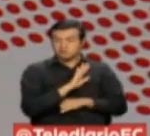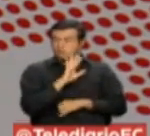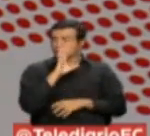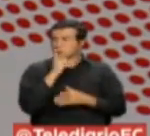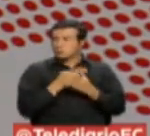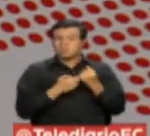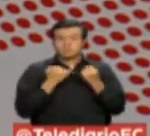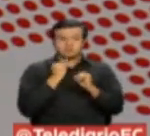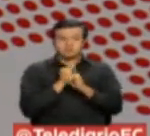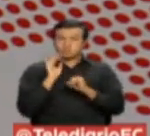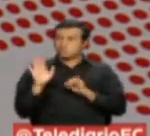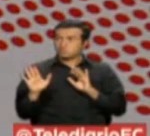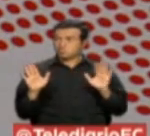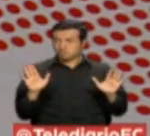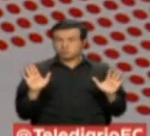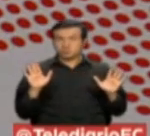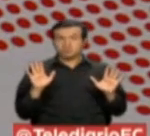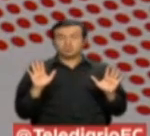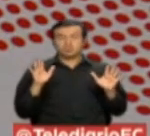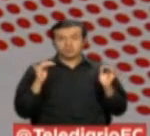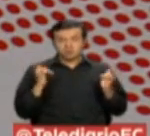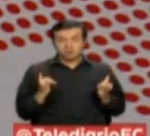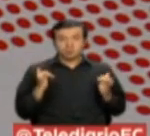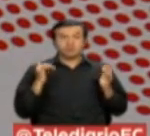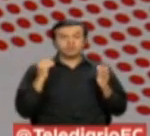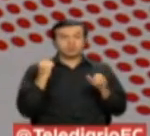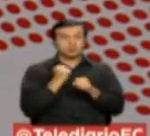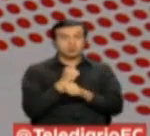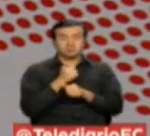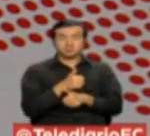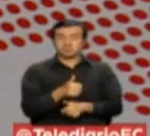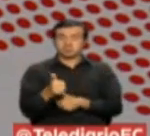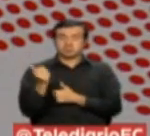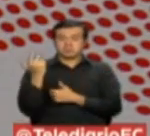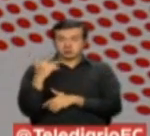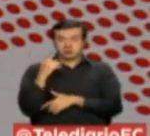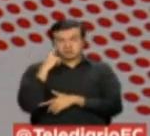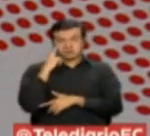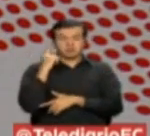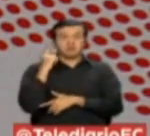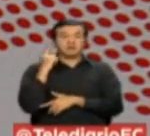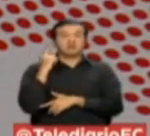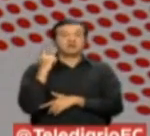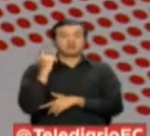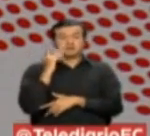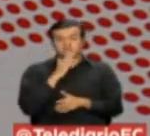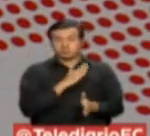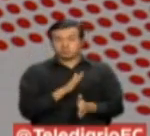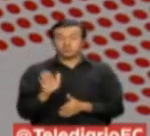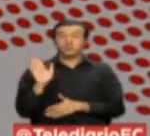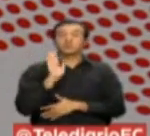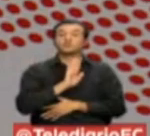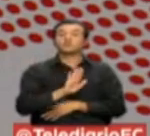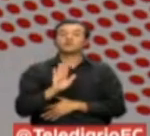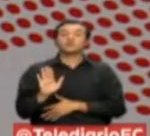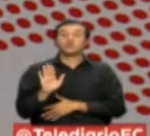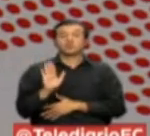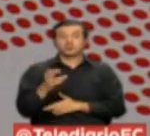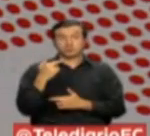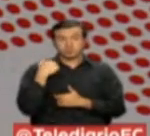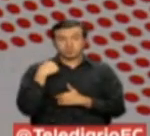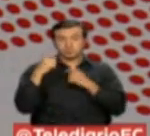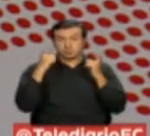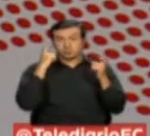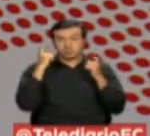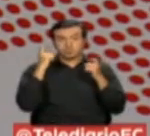ambas entidades. El Servicio de Rentas Internas ha hecho un gran trabajo y así el Servicio de Rentas Internas, a través de su facultad de